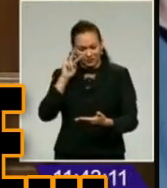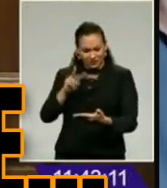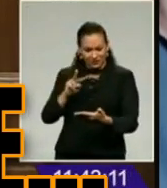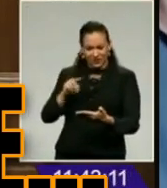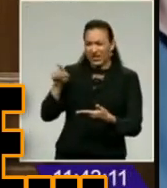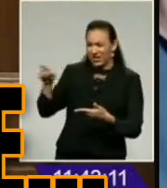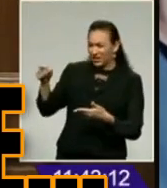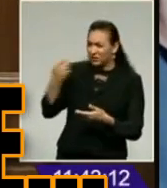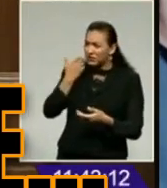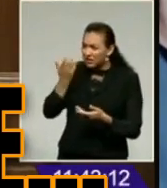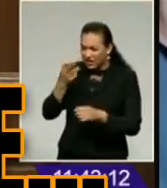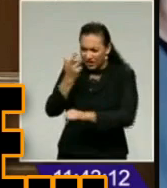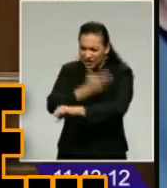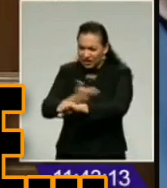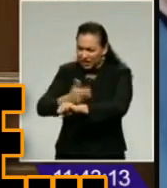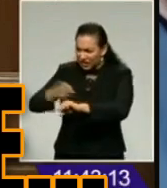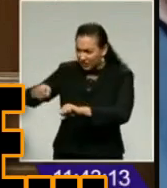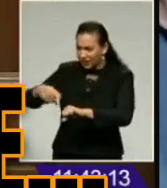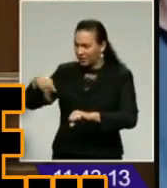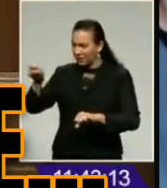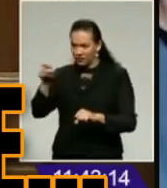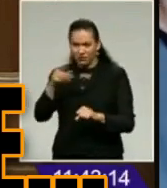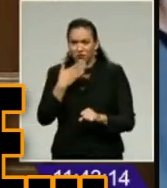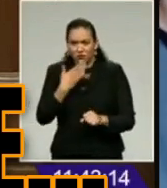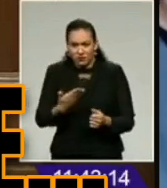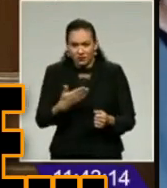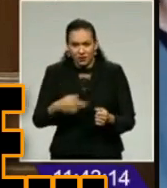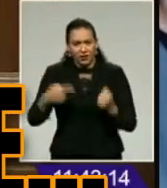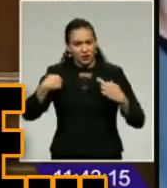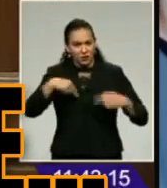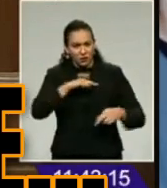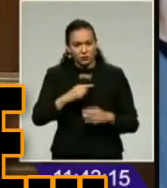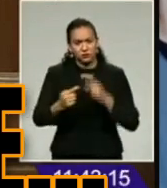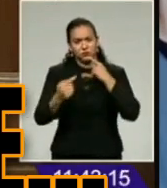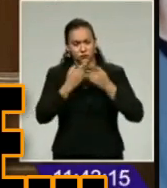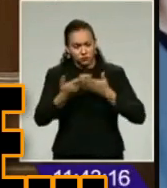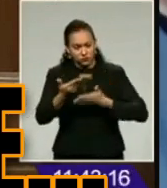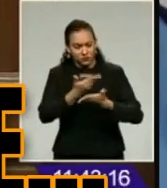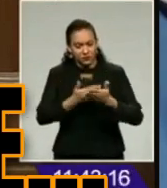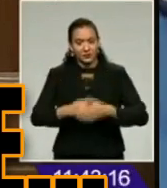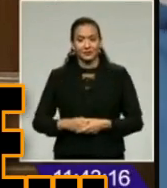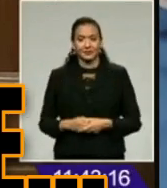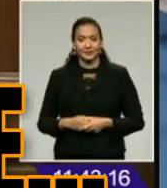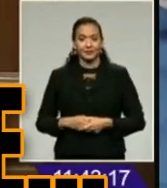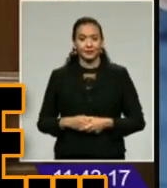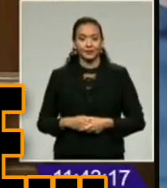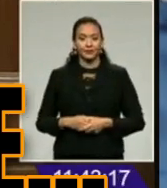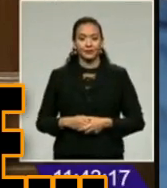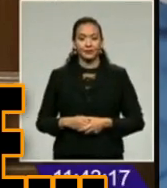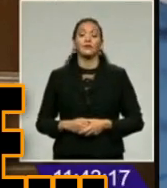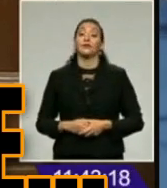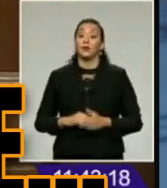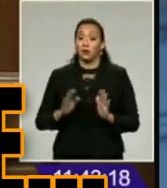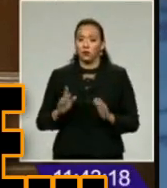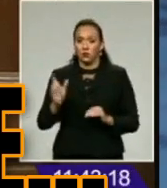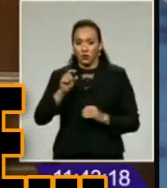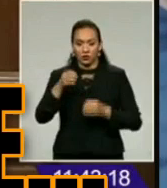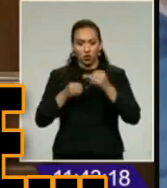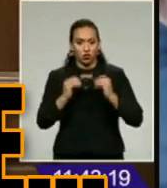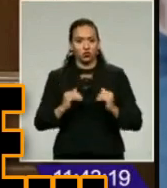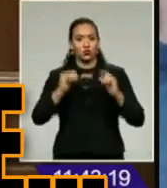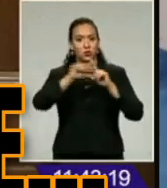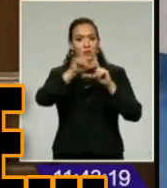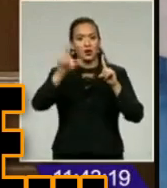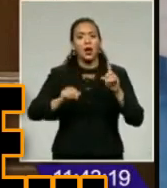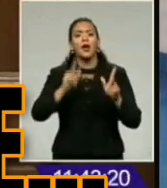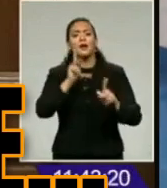desafía al pueblo de México. Pero antes de poner la información, los invitamos a que nos ayuden a compartir este video